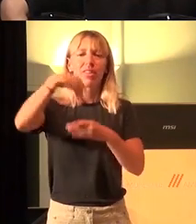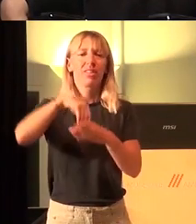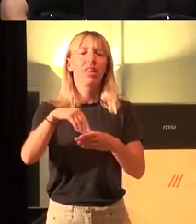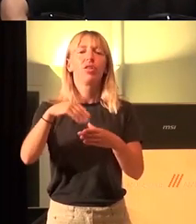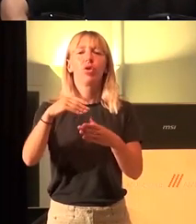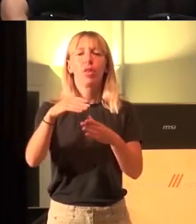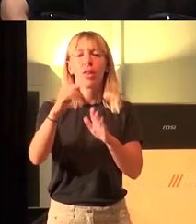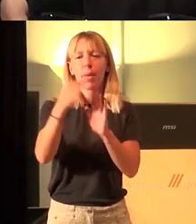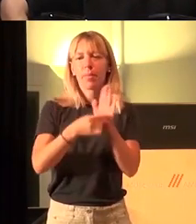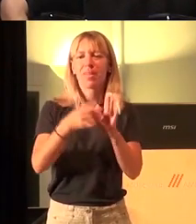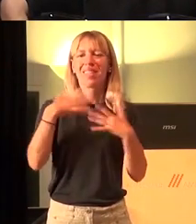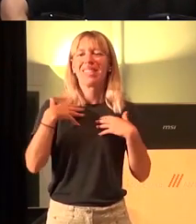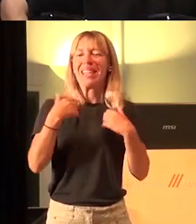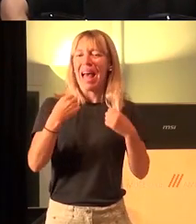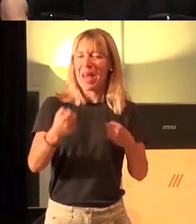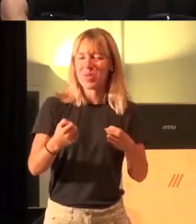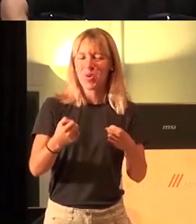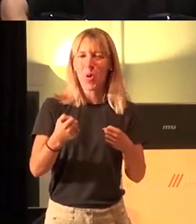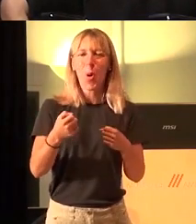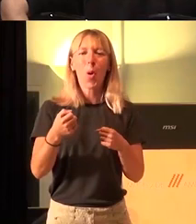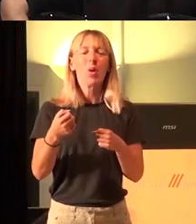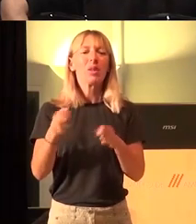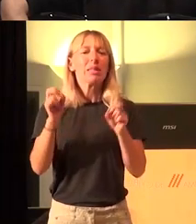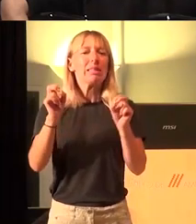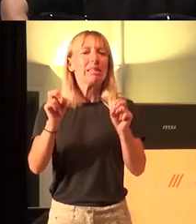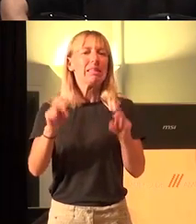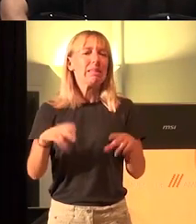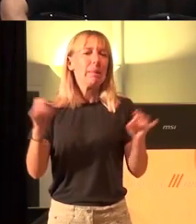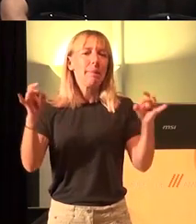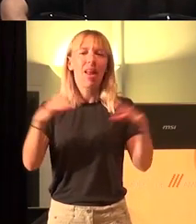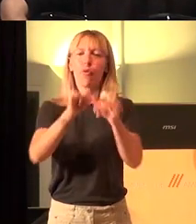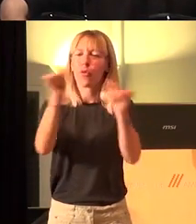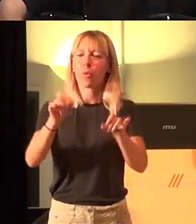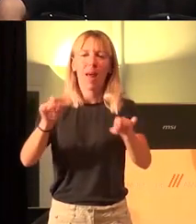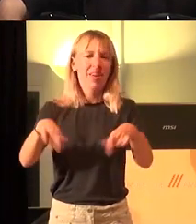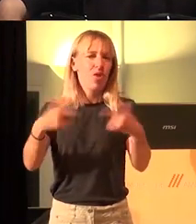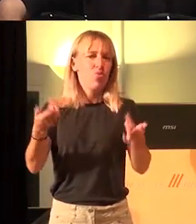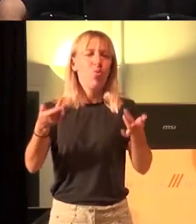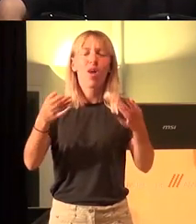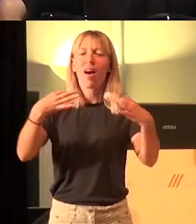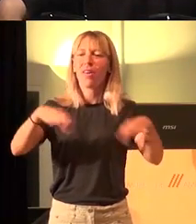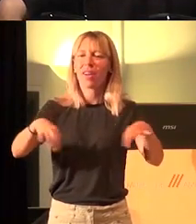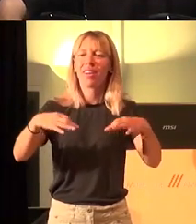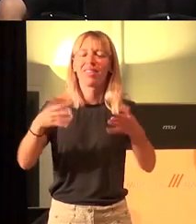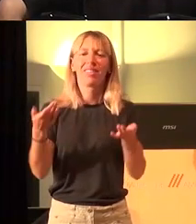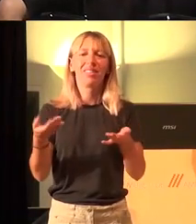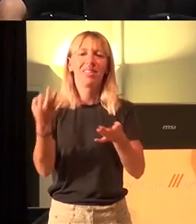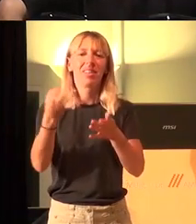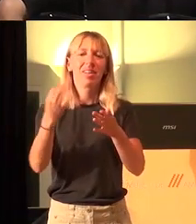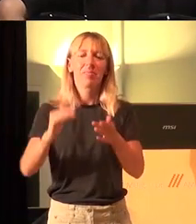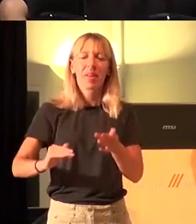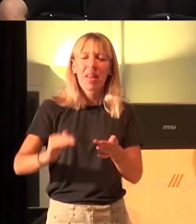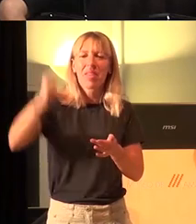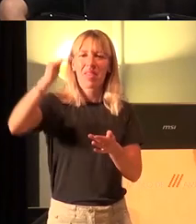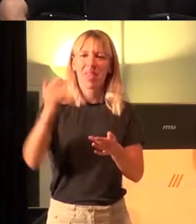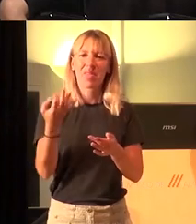unos percentiles sanos, sin milagros, de manera muy natural y muy orgánica, que vayáis